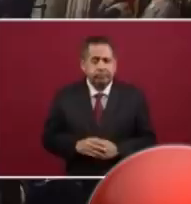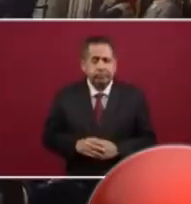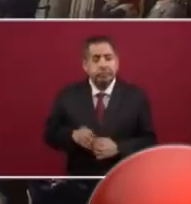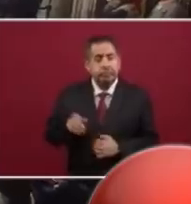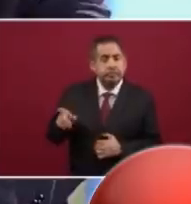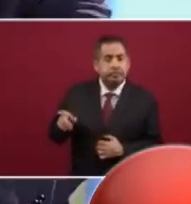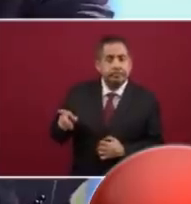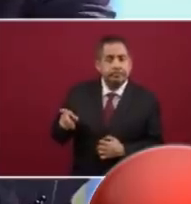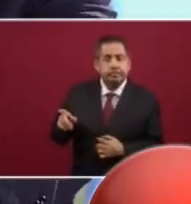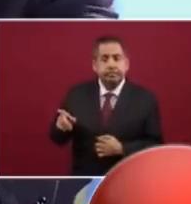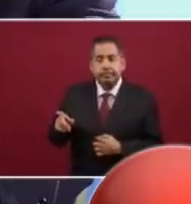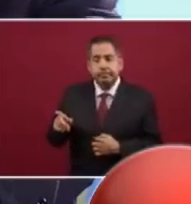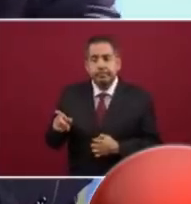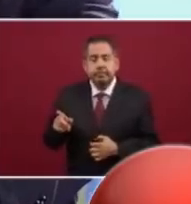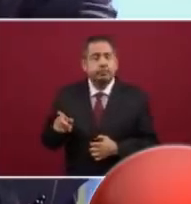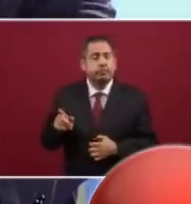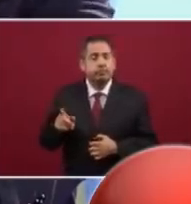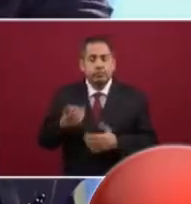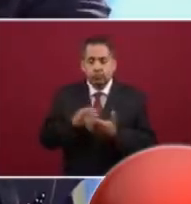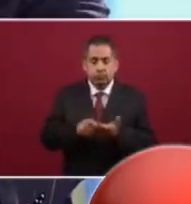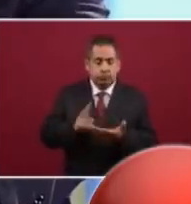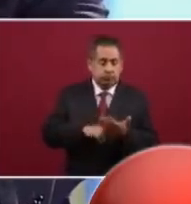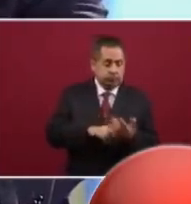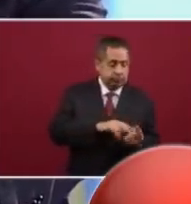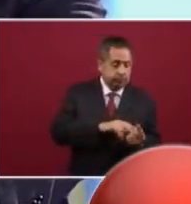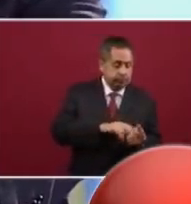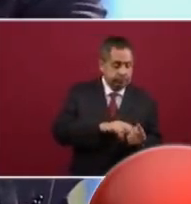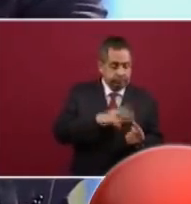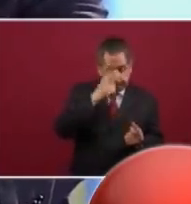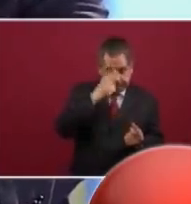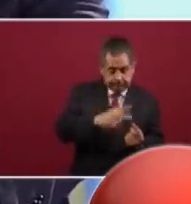esa doble nacionalidad